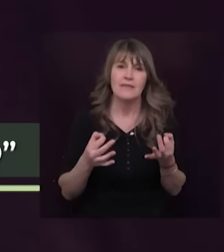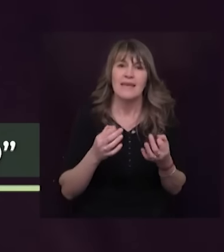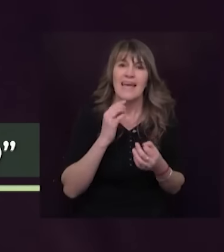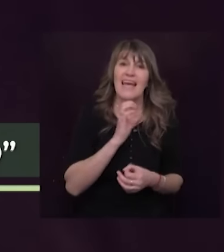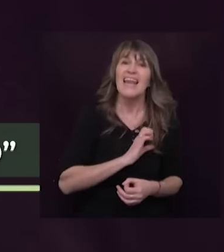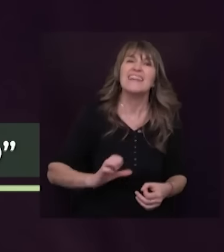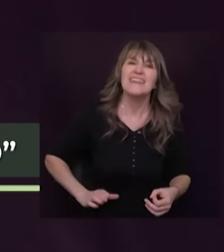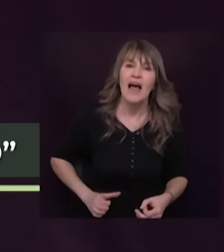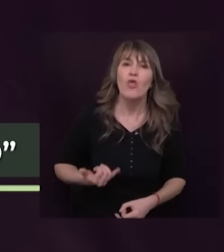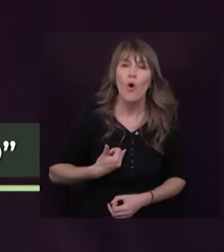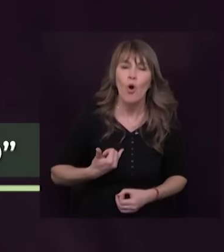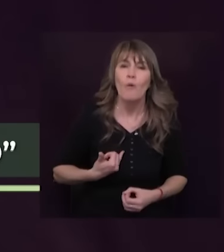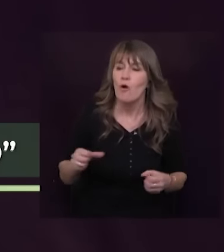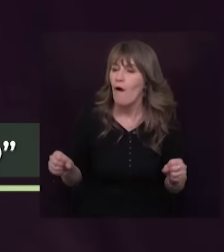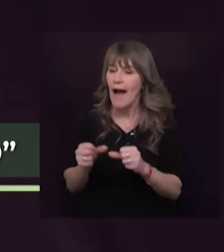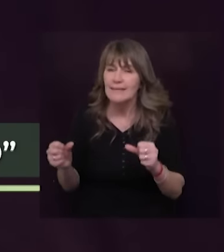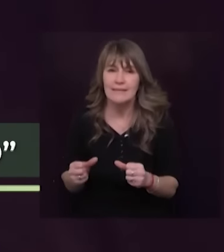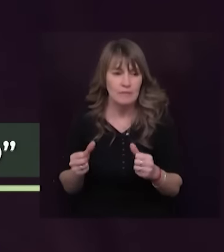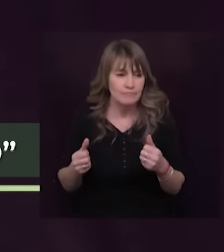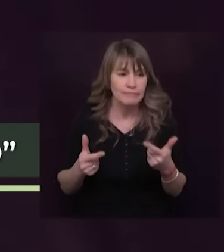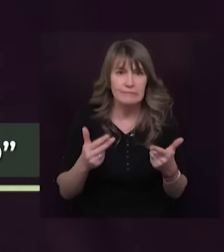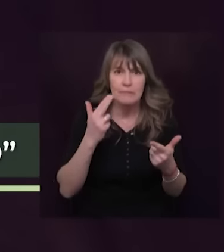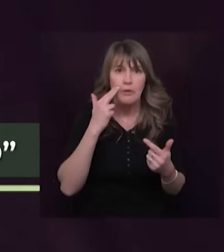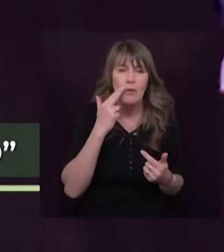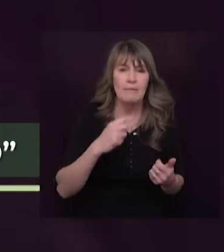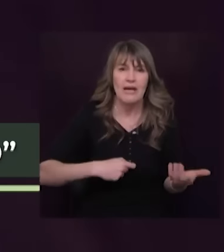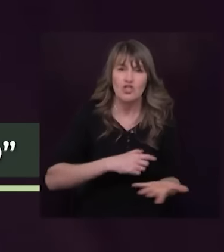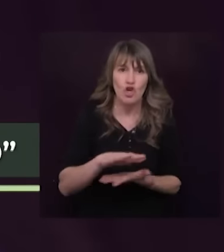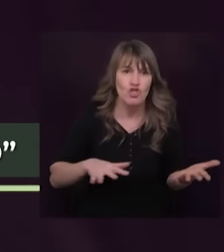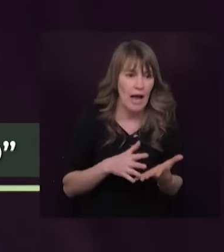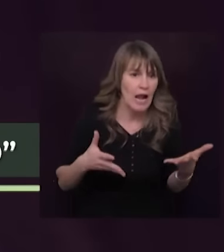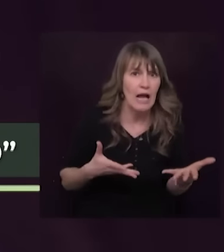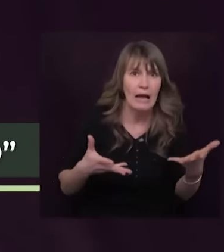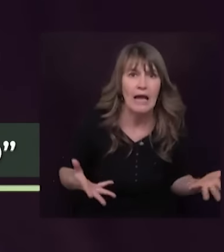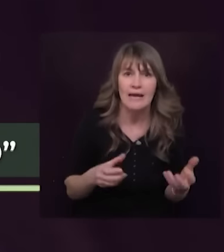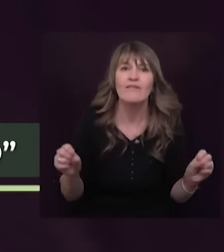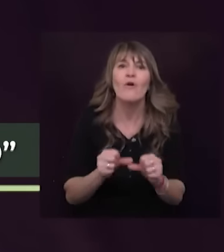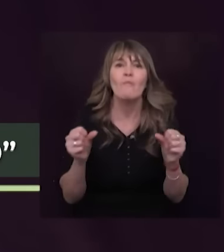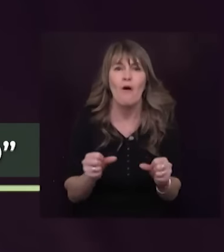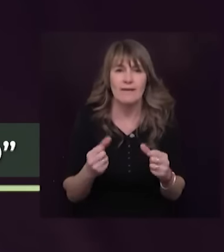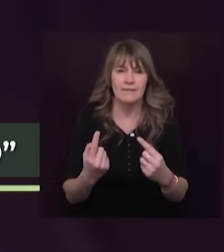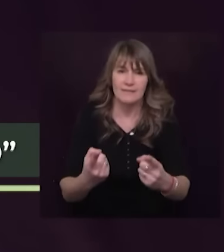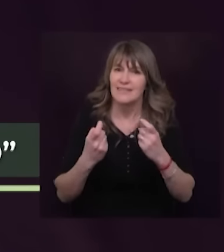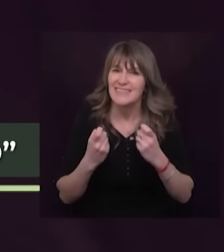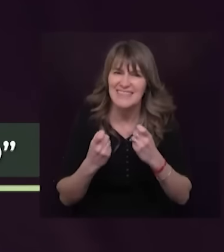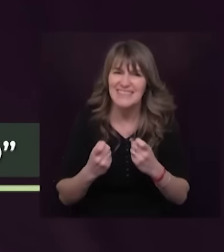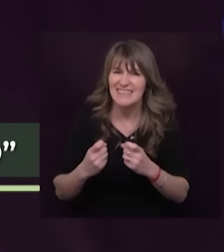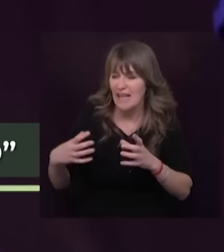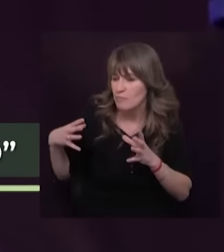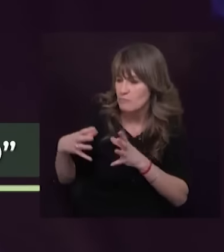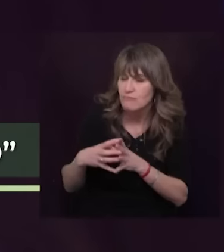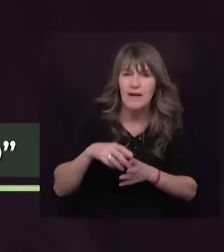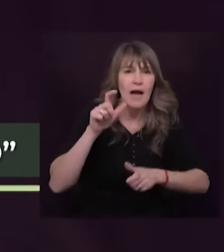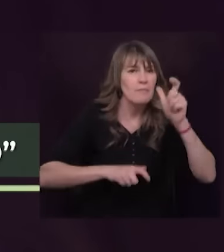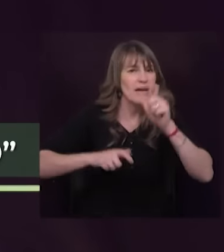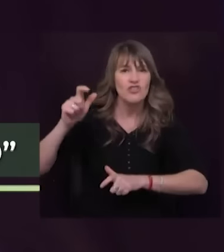a enfrentar los problemas sociales que tenemos solo con sus armas si no moviliza la fuerza del pueblo